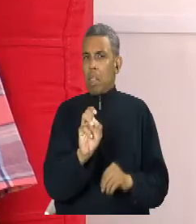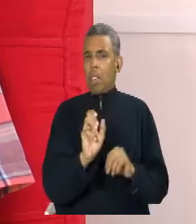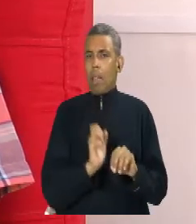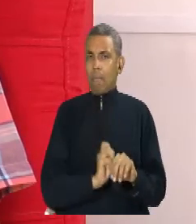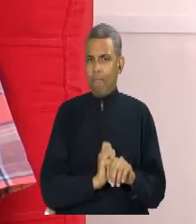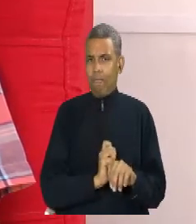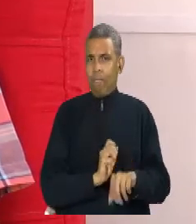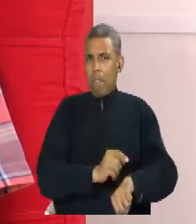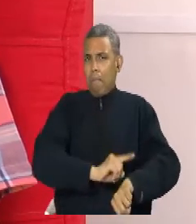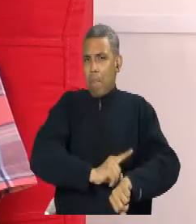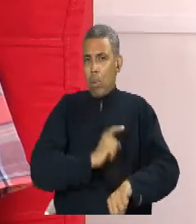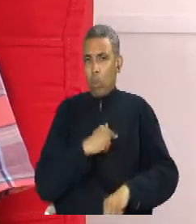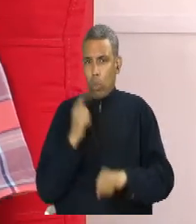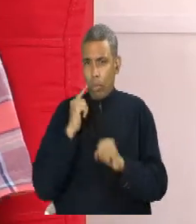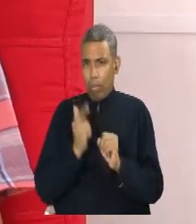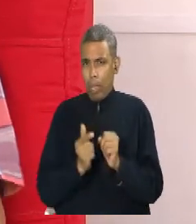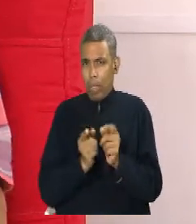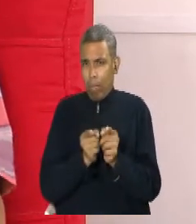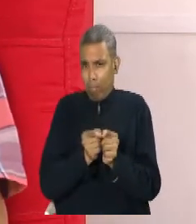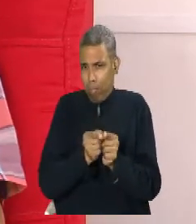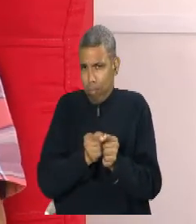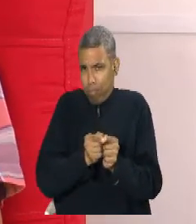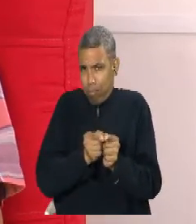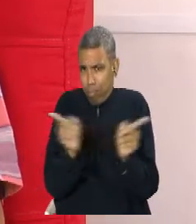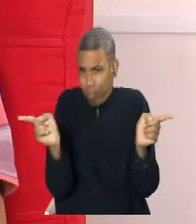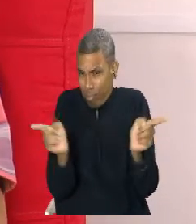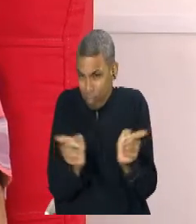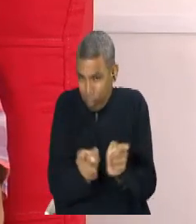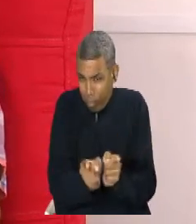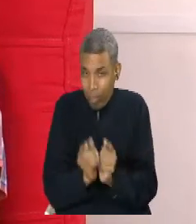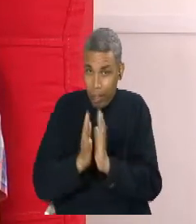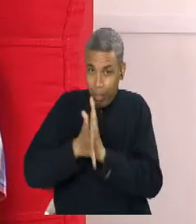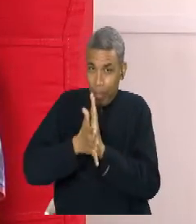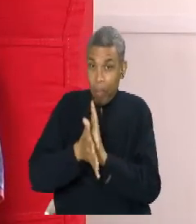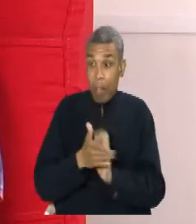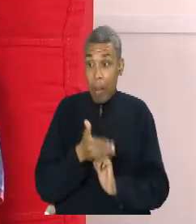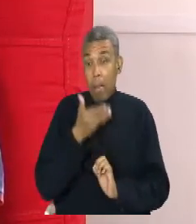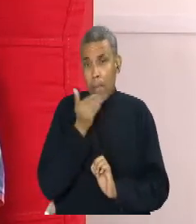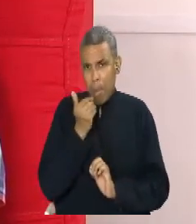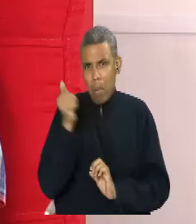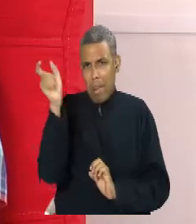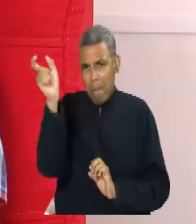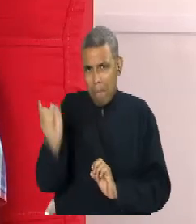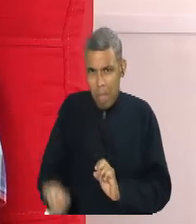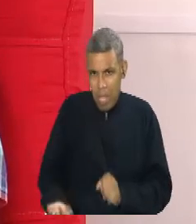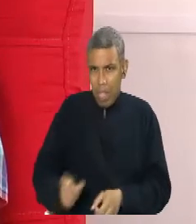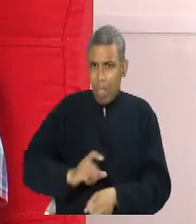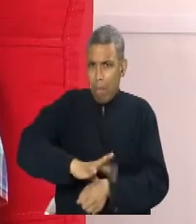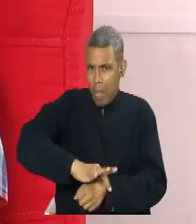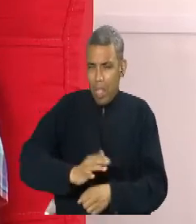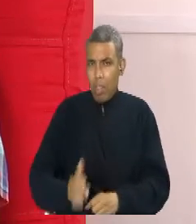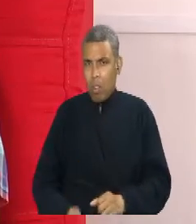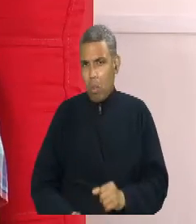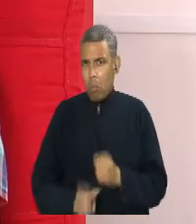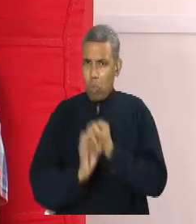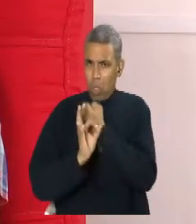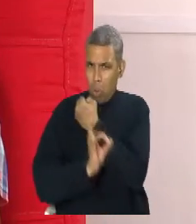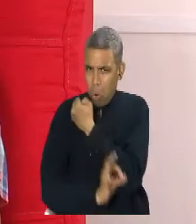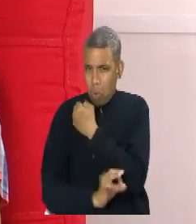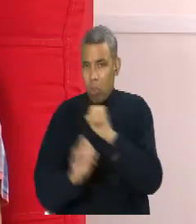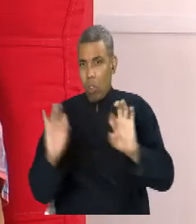psicólogo un psiquiatra que que el pediatra y el trato de decirle a ustedes cosas muy puntuales muy puntuales de manera